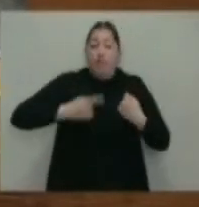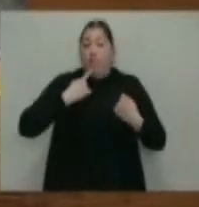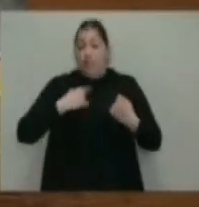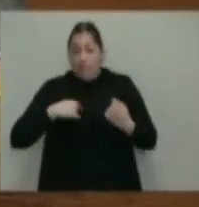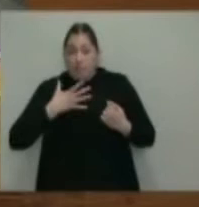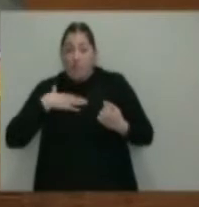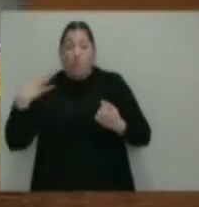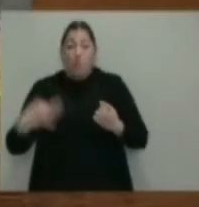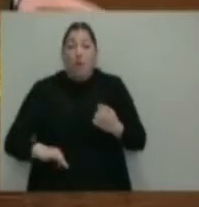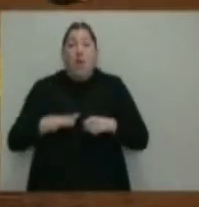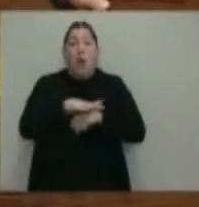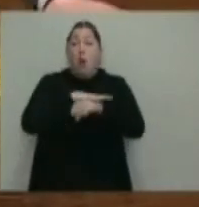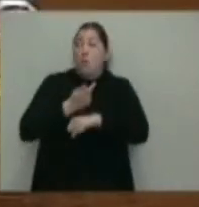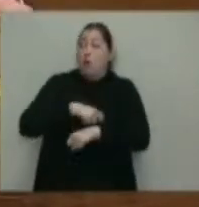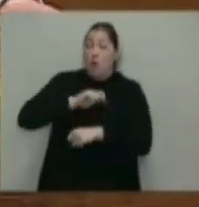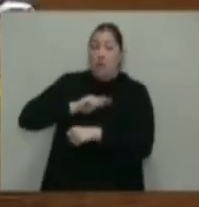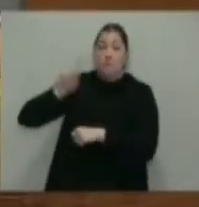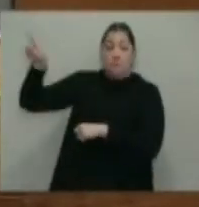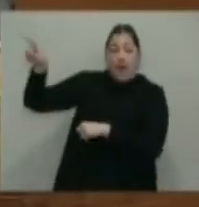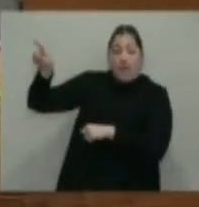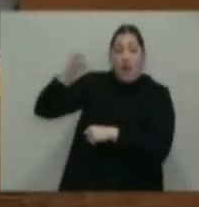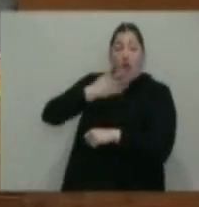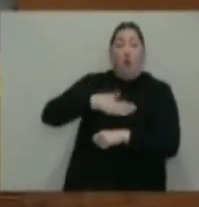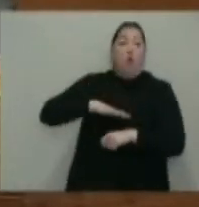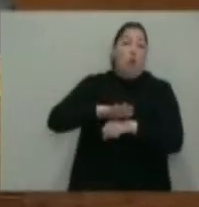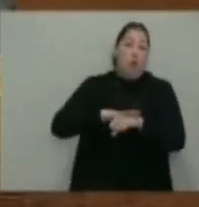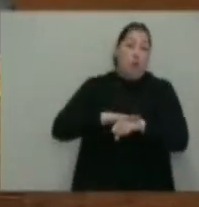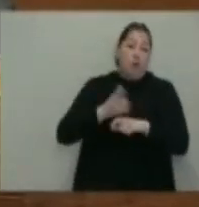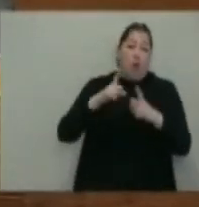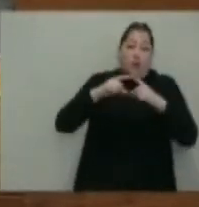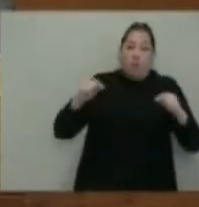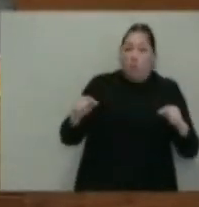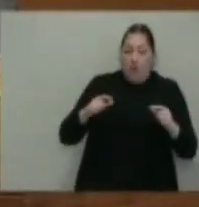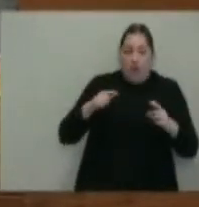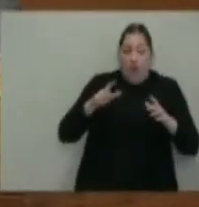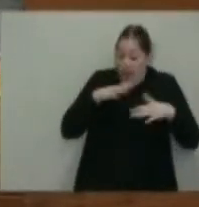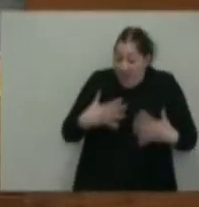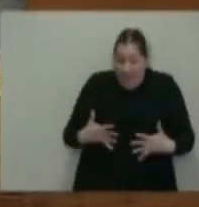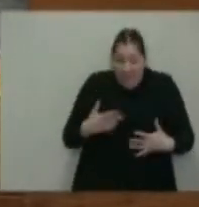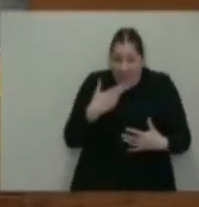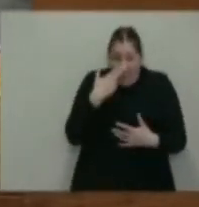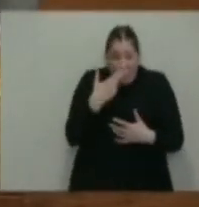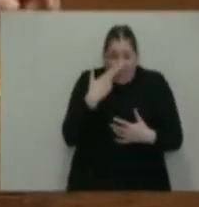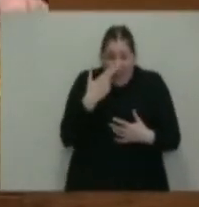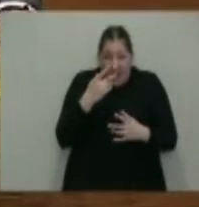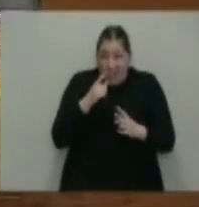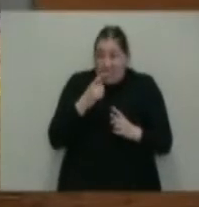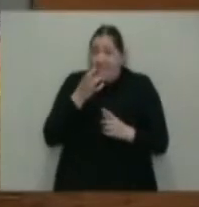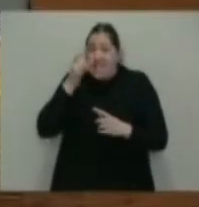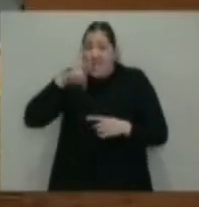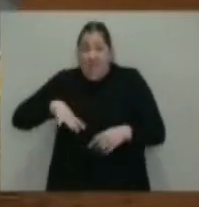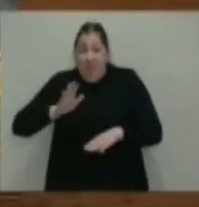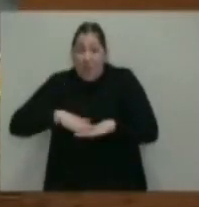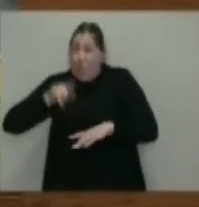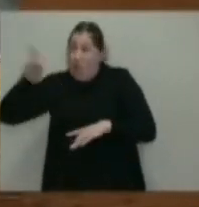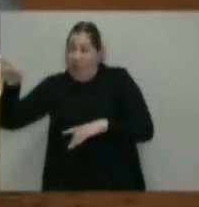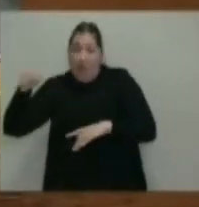del Gobierno de la Nación o del Gobierno de Asturias. A nosotros en este momento no nos interesa atribuir responsabilidades, lo que sí nos